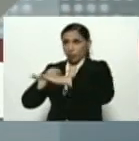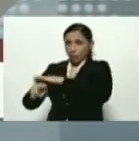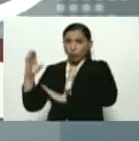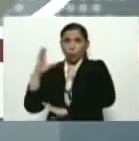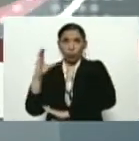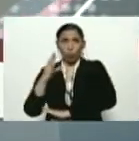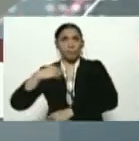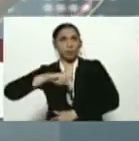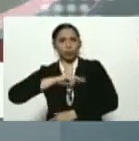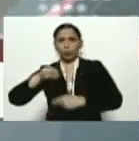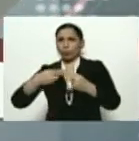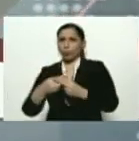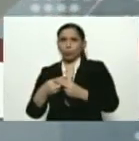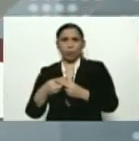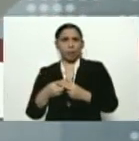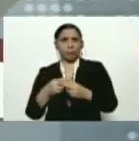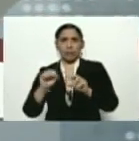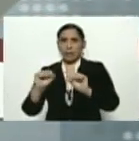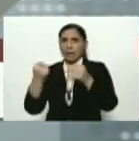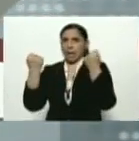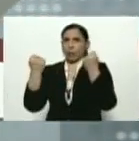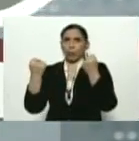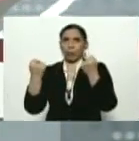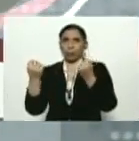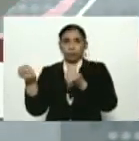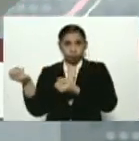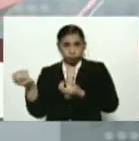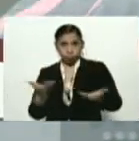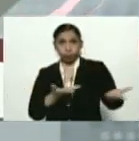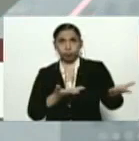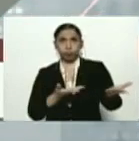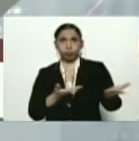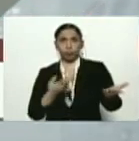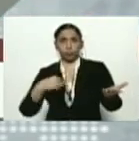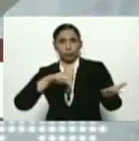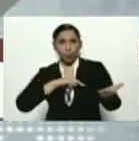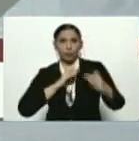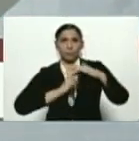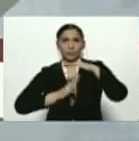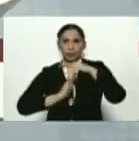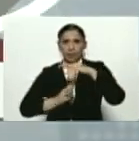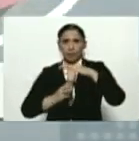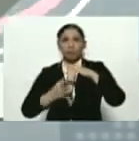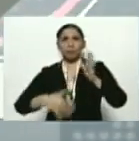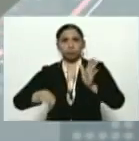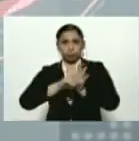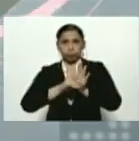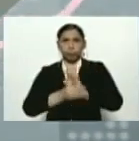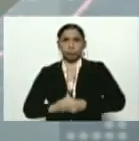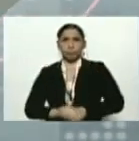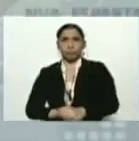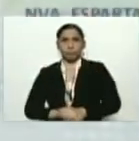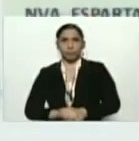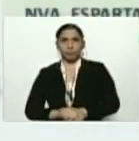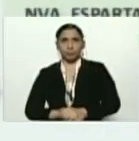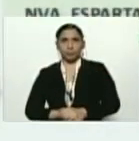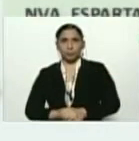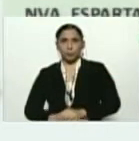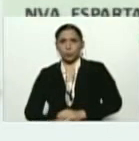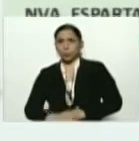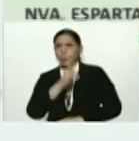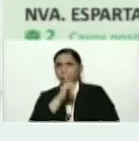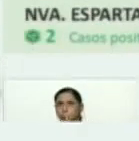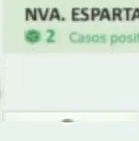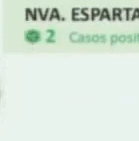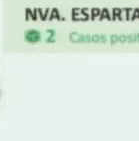Nosotros nunca nos hemos negado a recibir a nuestros migrantes que están regresando de las terribles